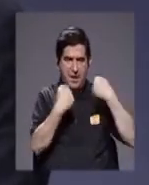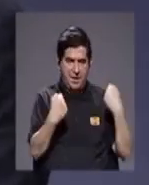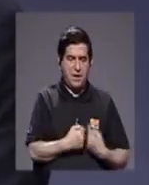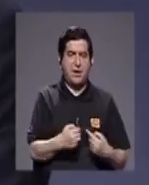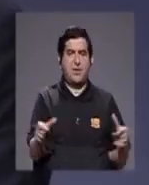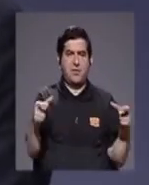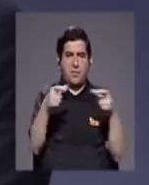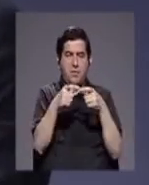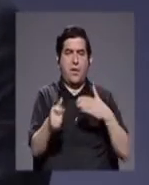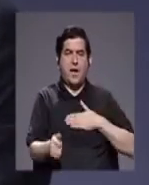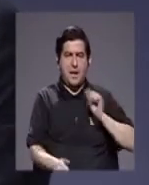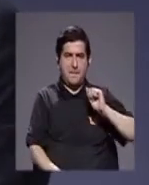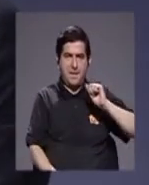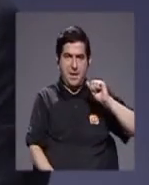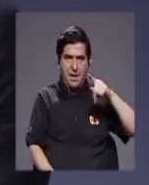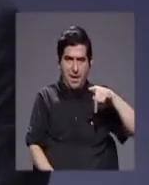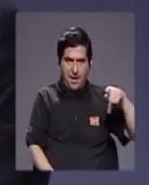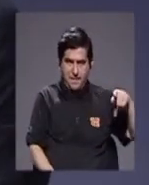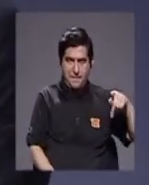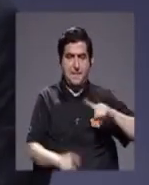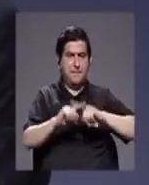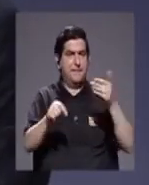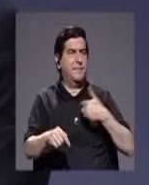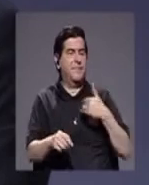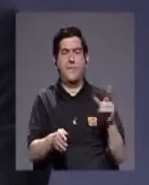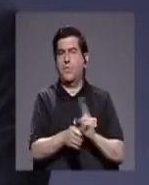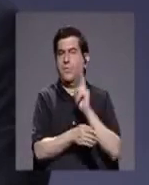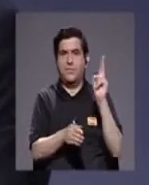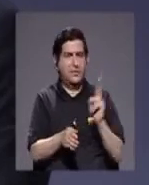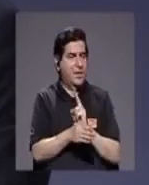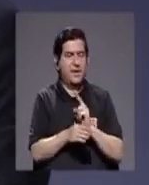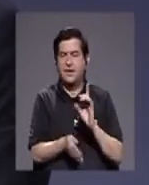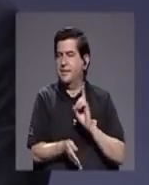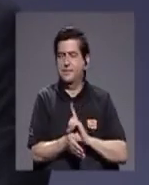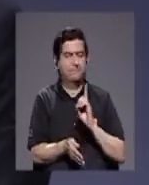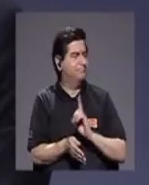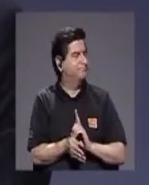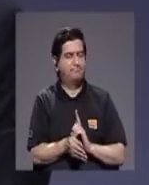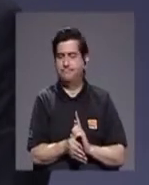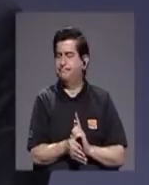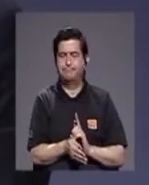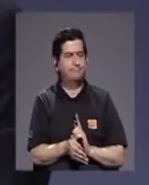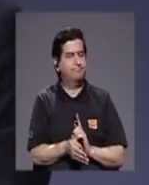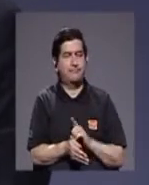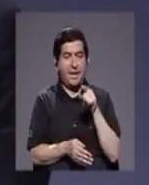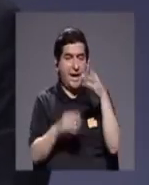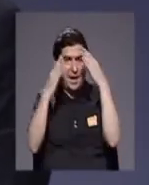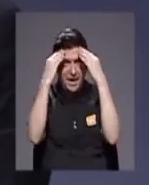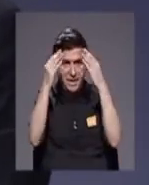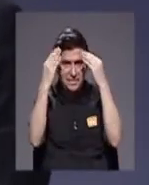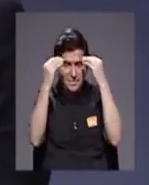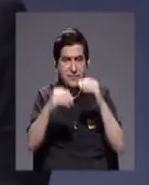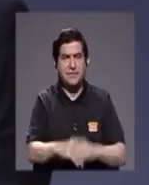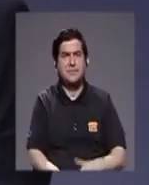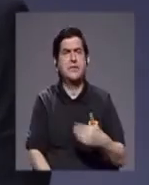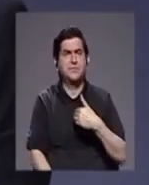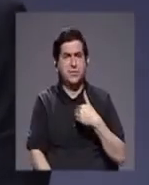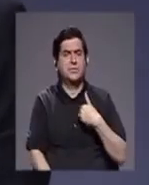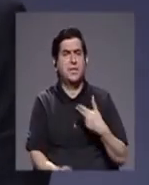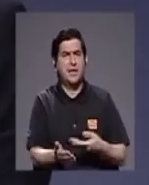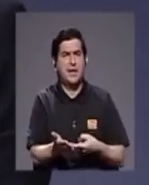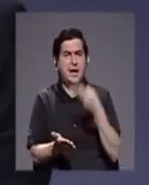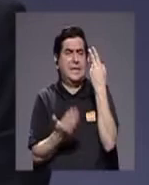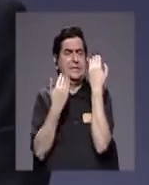conectada con mi aplicación, pero no tiene una utilidad para uso médico, realmente esa información tiene una